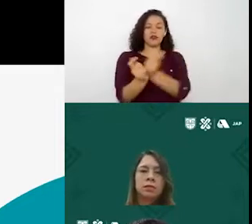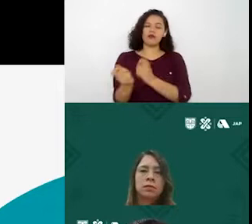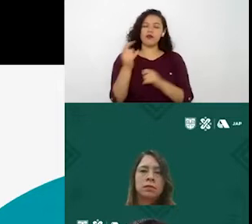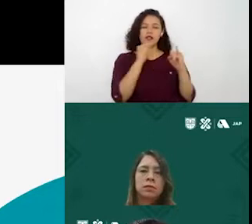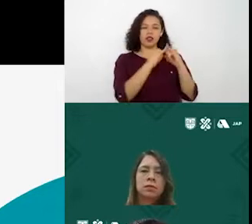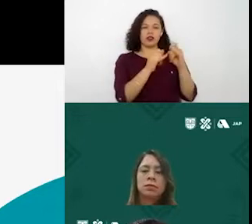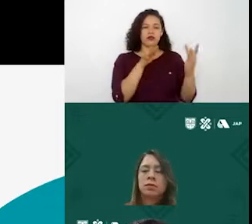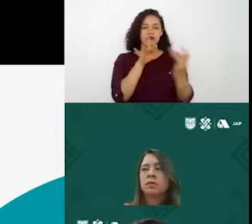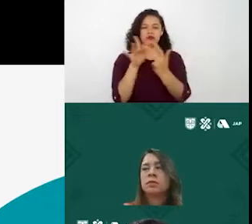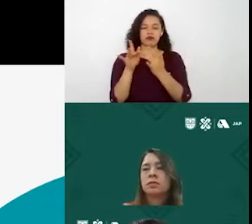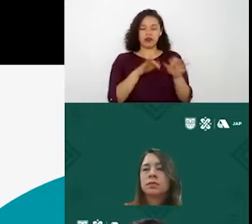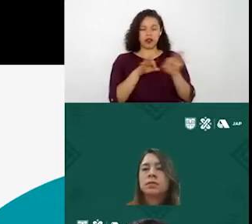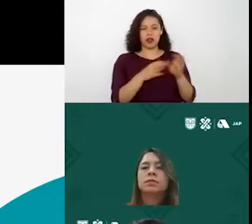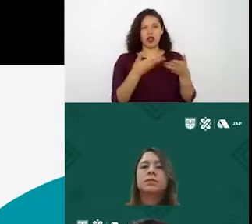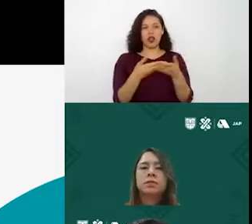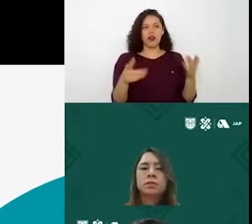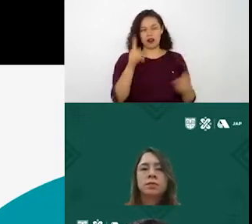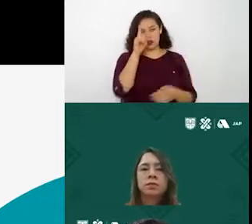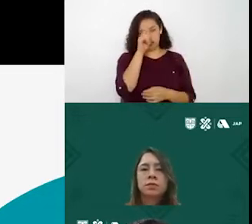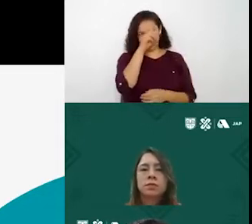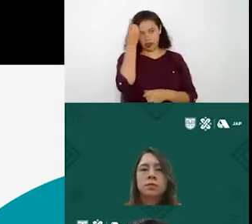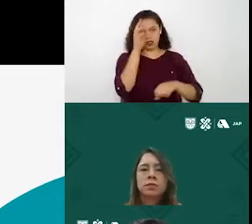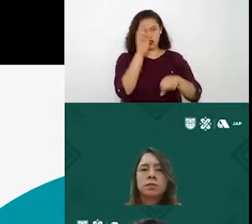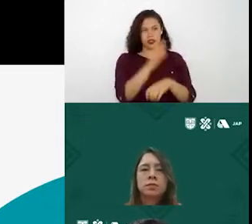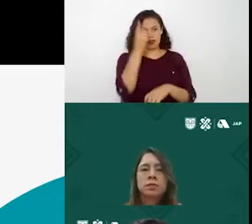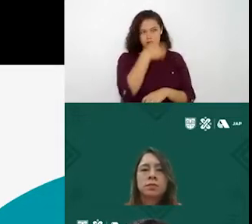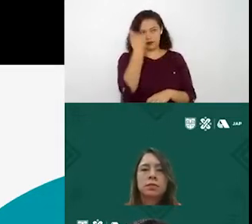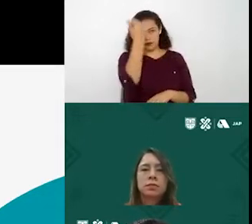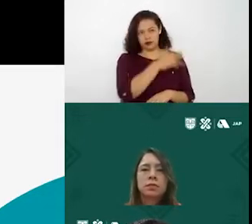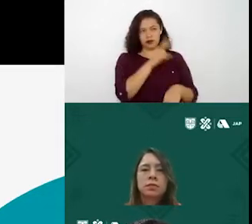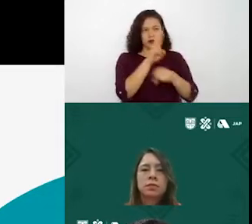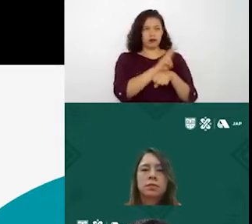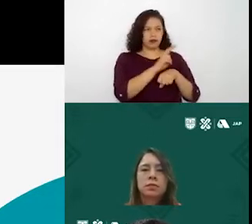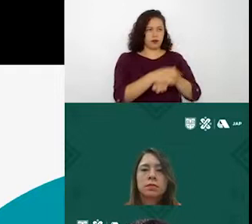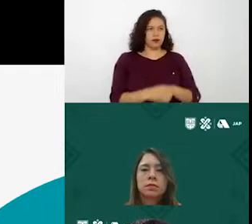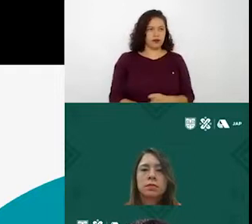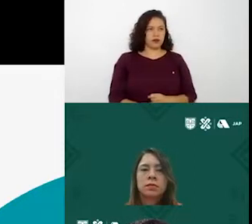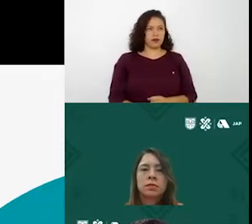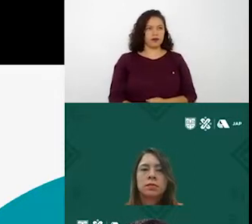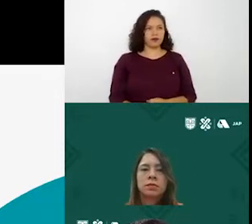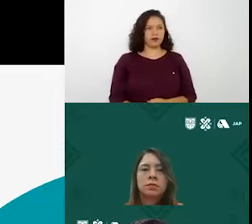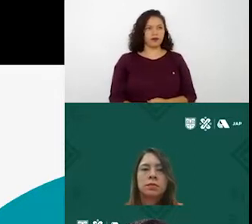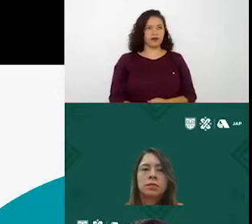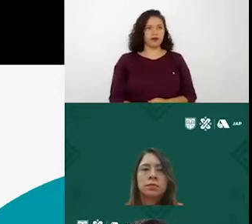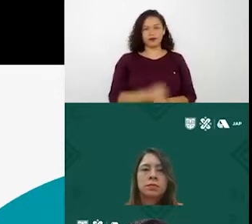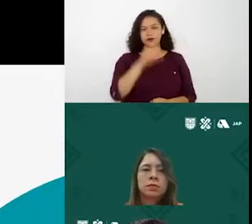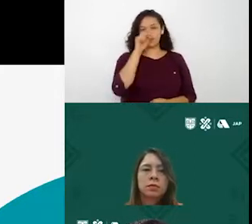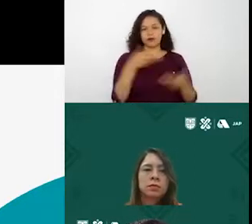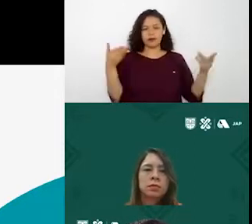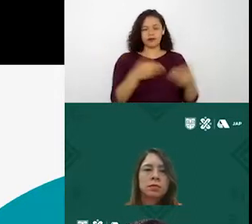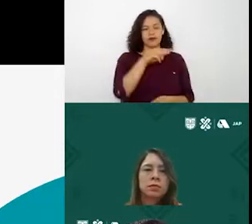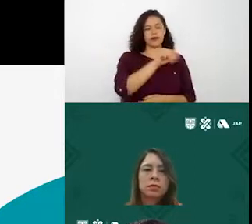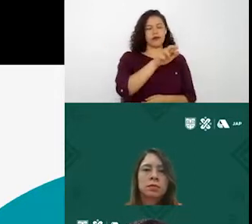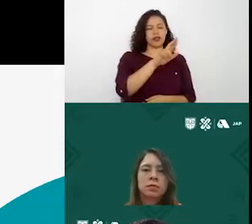es asesora adscrita a la dirección de análisis y supervisión también les presento a María de Jesús